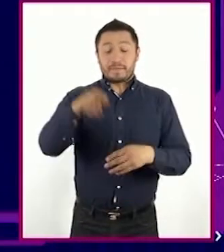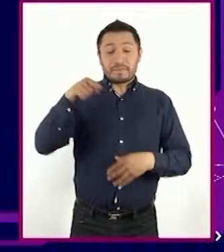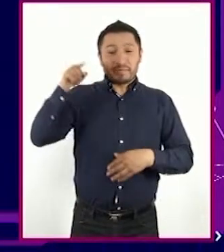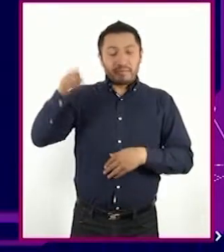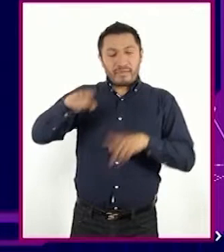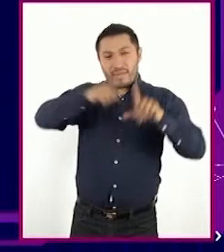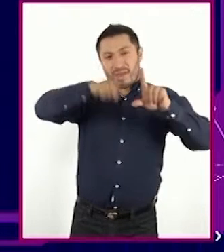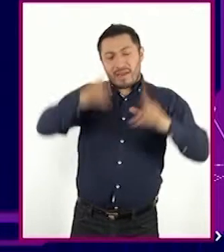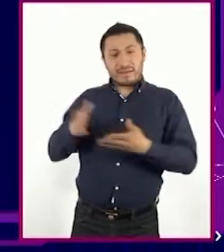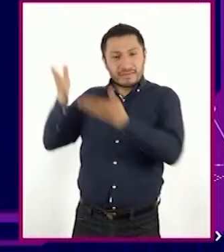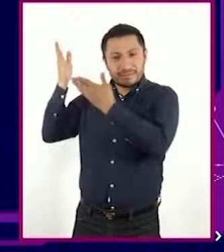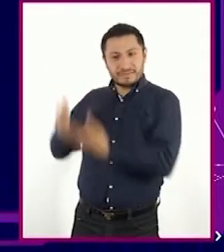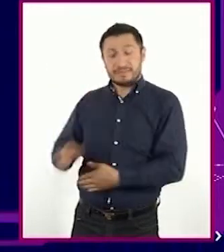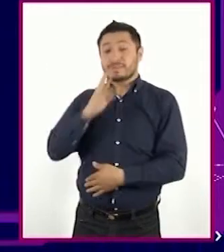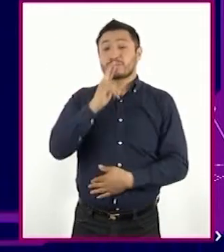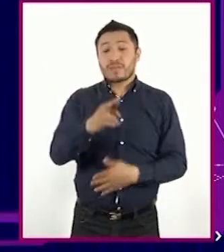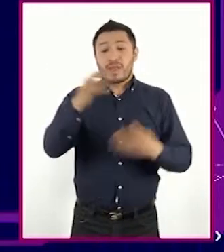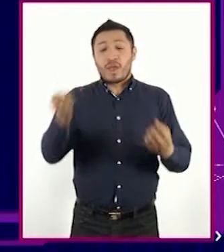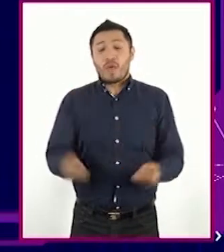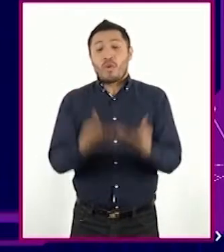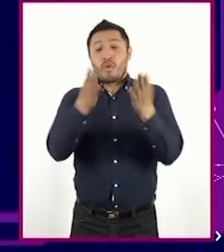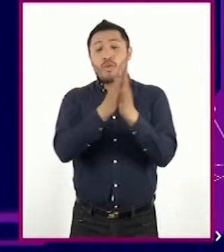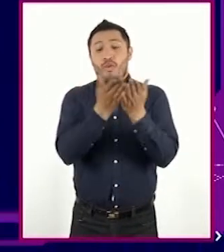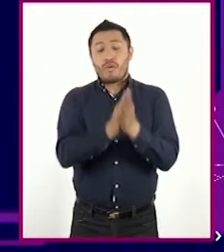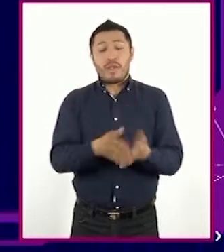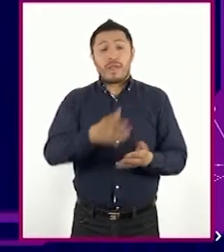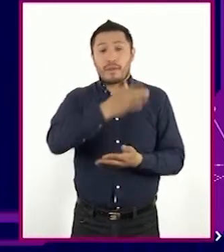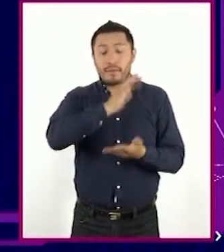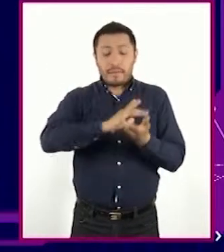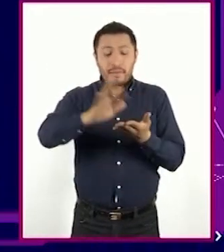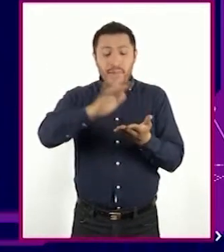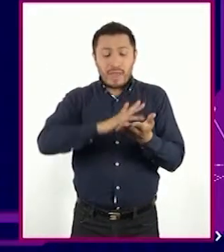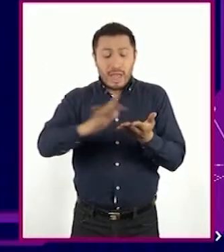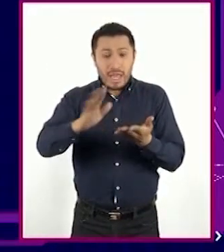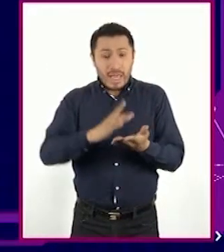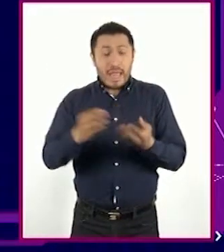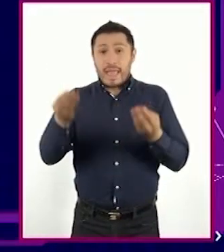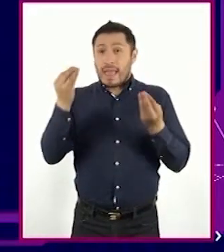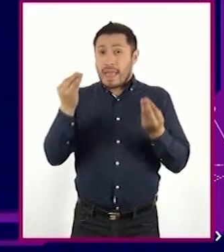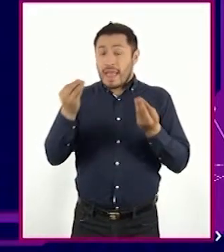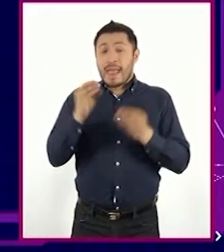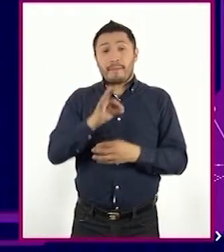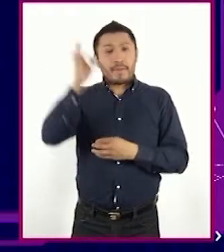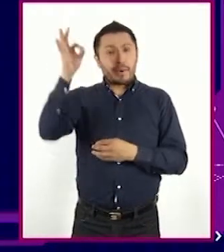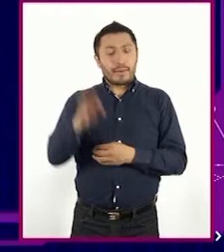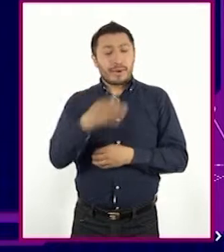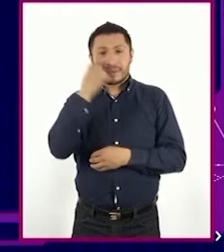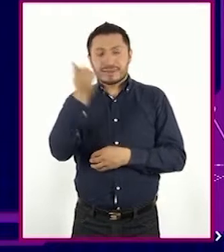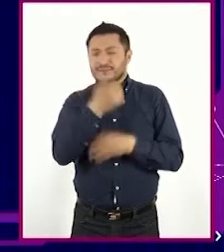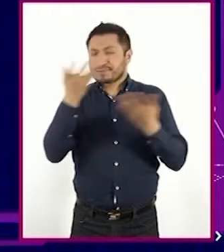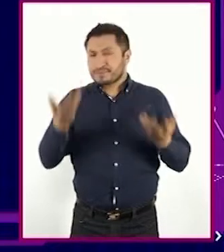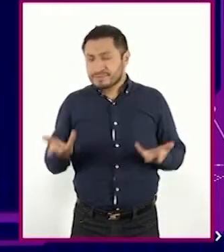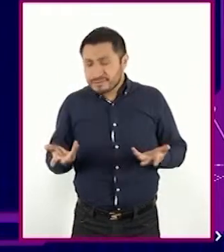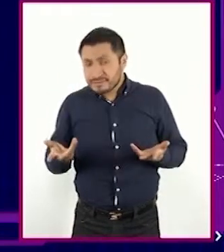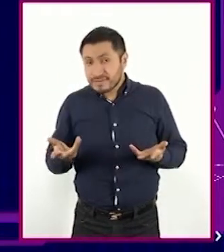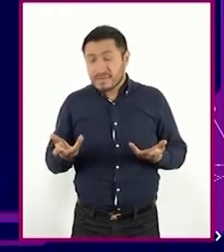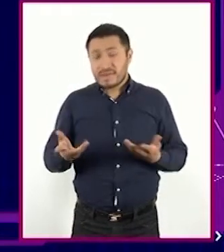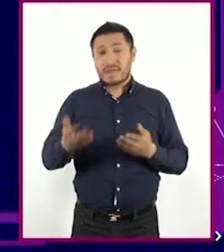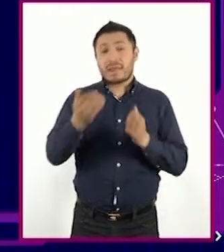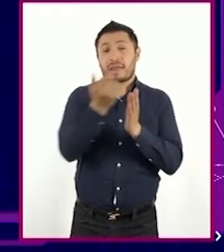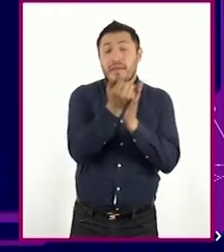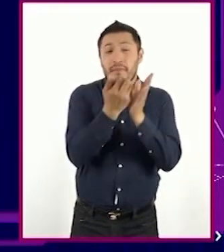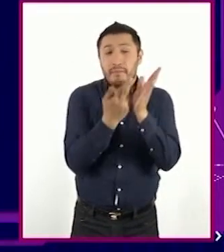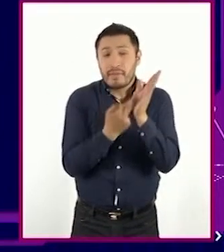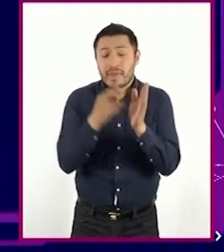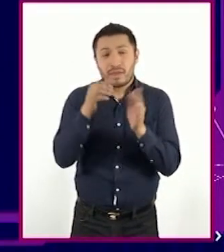se responde: ¿cuántos libros ha leído el mayor porcentaje de alumnos? ¿Cuál fue el menor número de